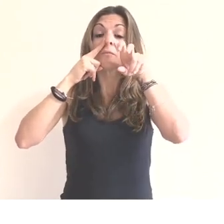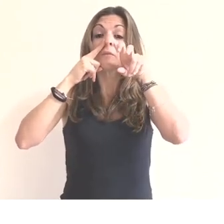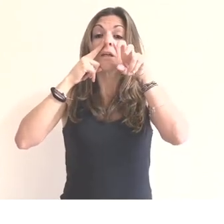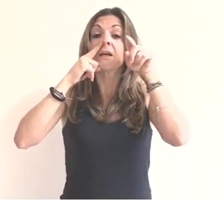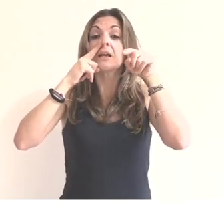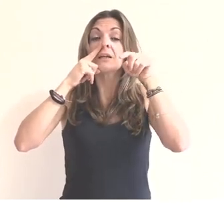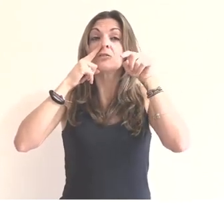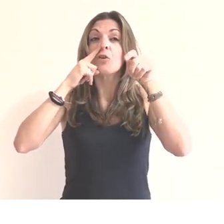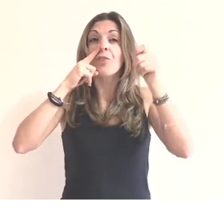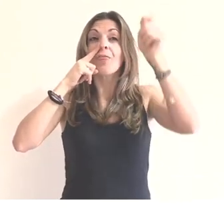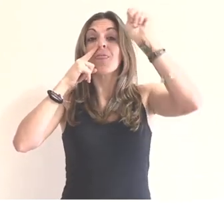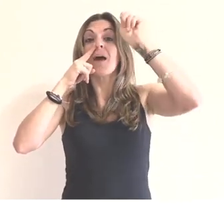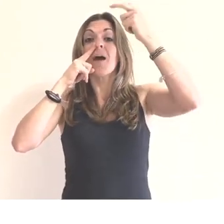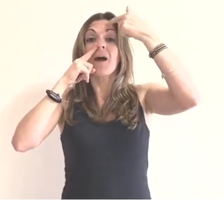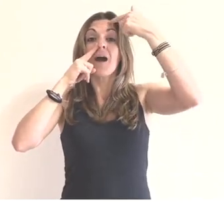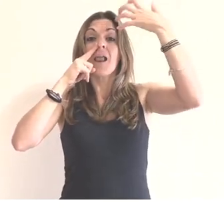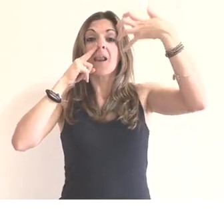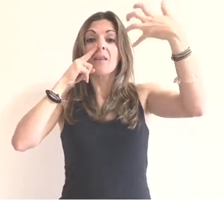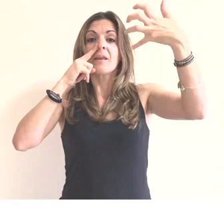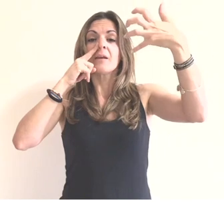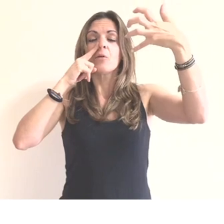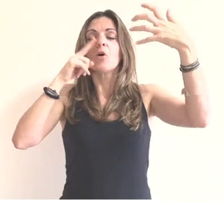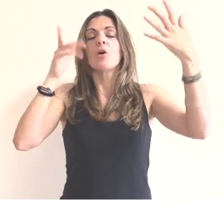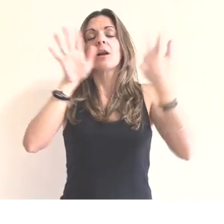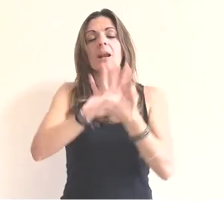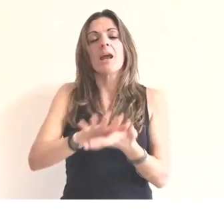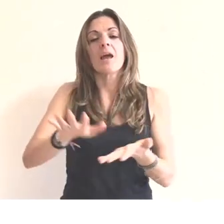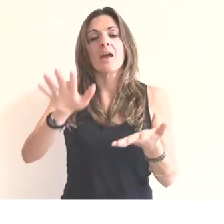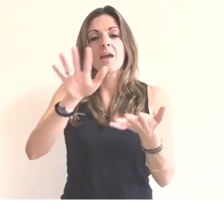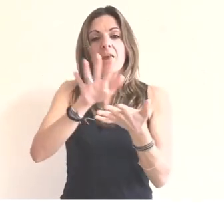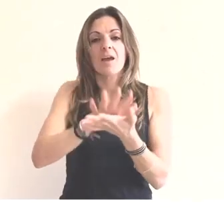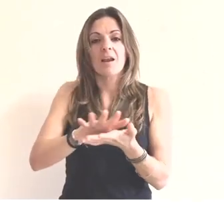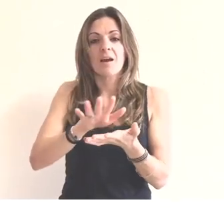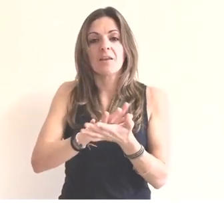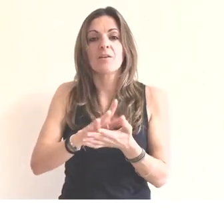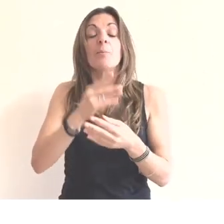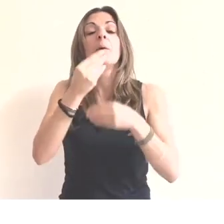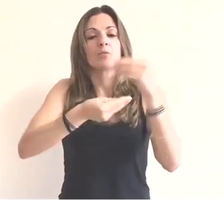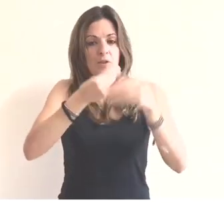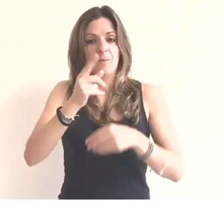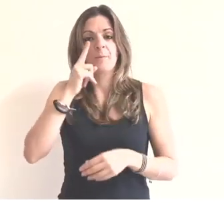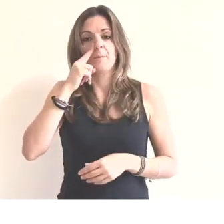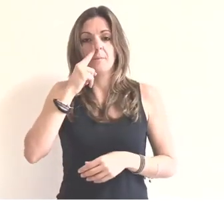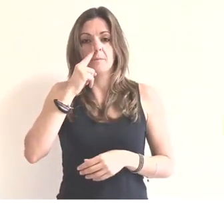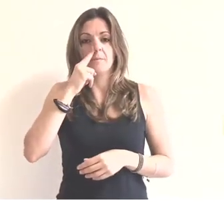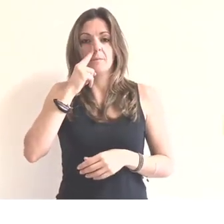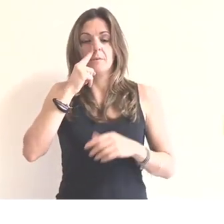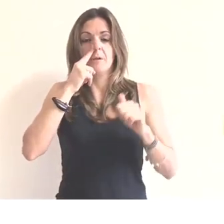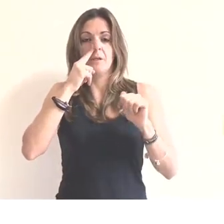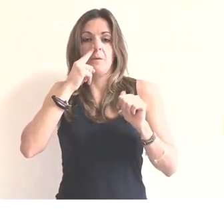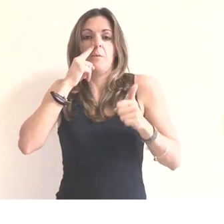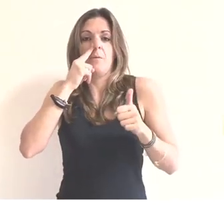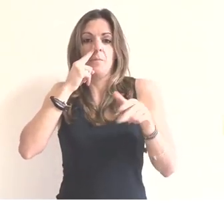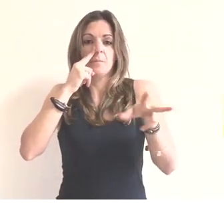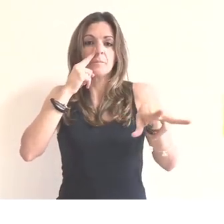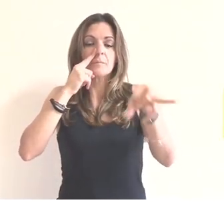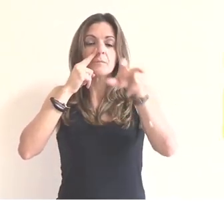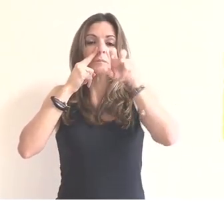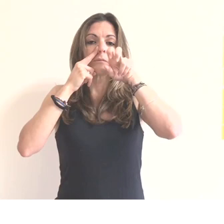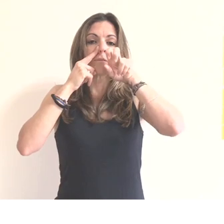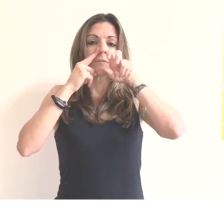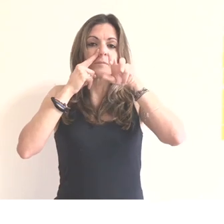derecho y inhalar y exhalar solo por el izquierdo. De esta forma estamos llevando a la mente a un estado